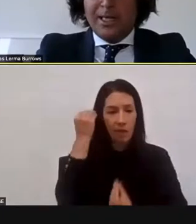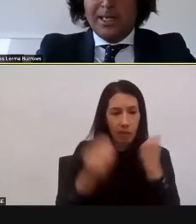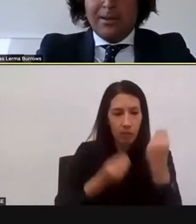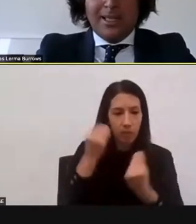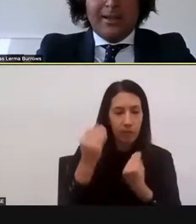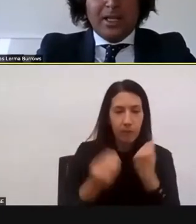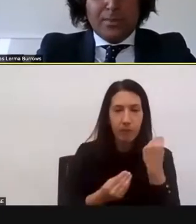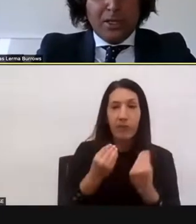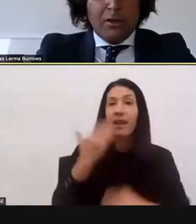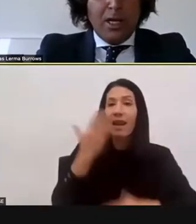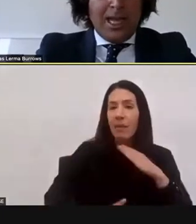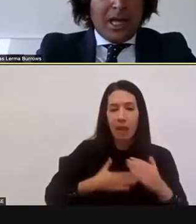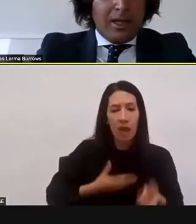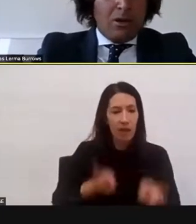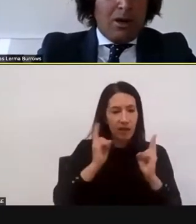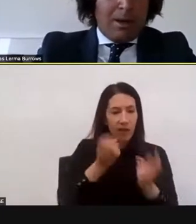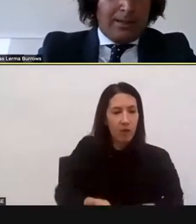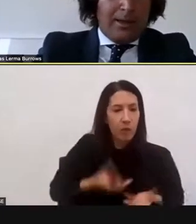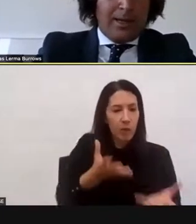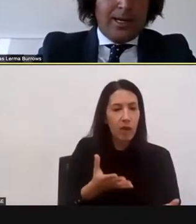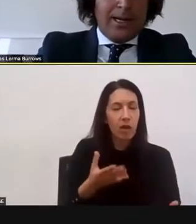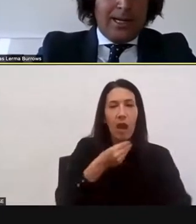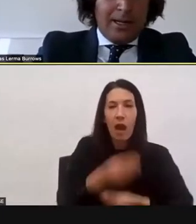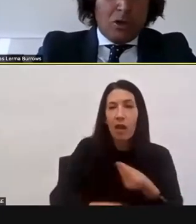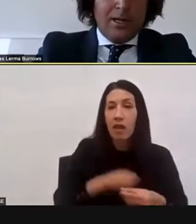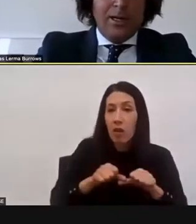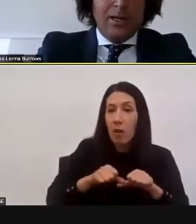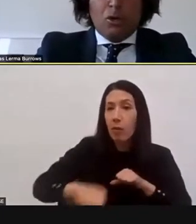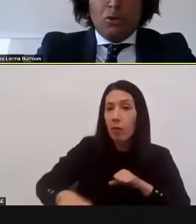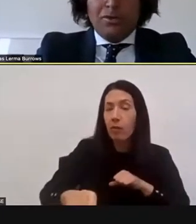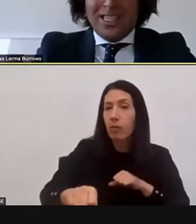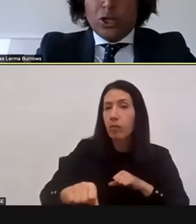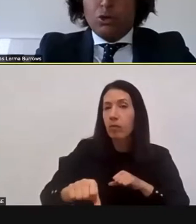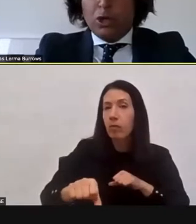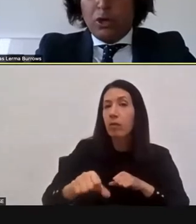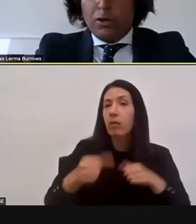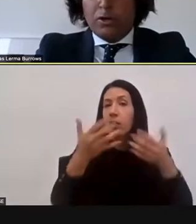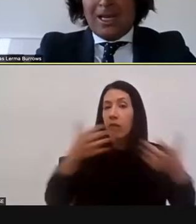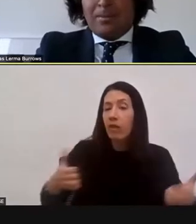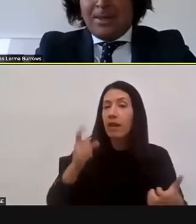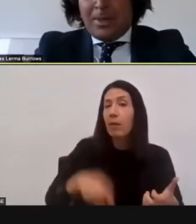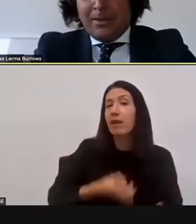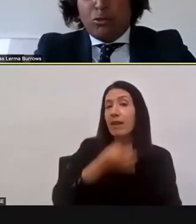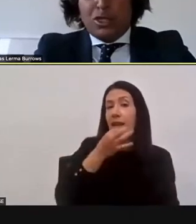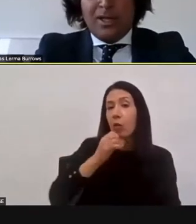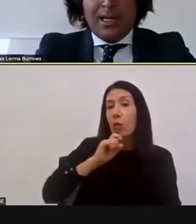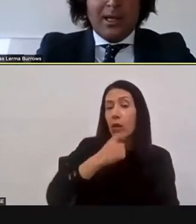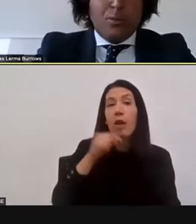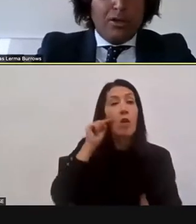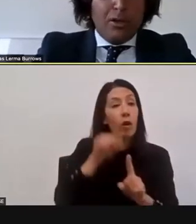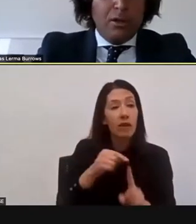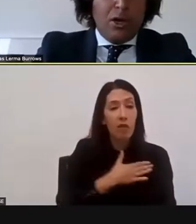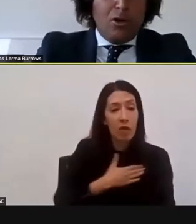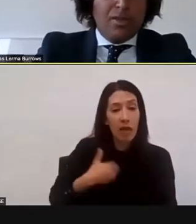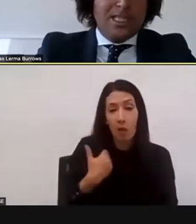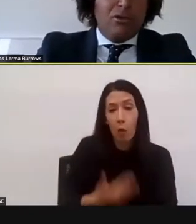límites de la libertad de expresión y hacerlo a partir de la inequívoca locución discurso del odio, con la que se pretende justificar la